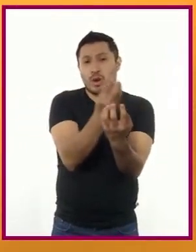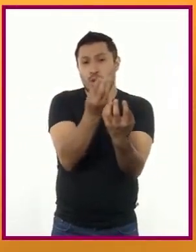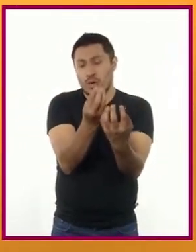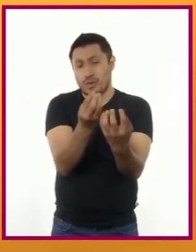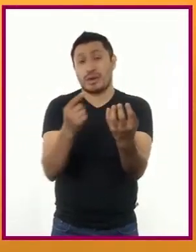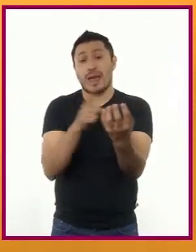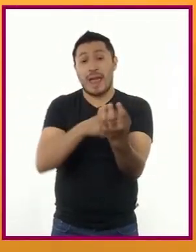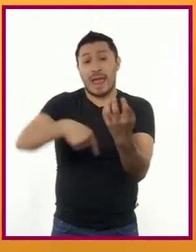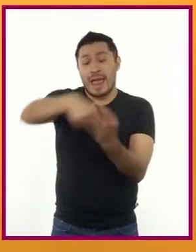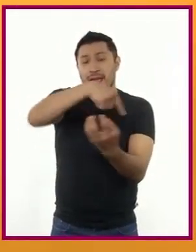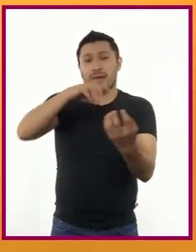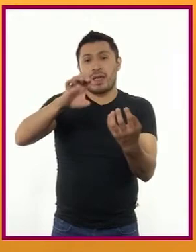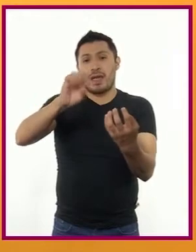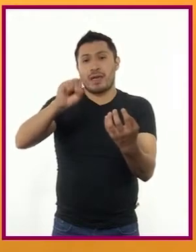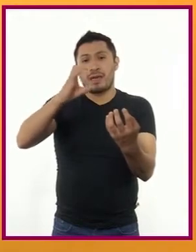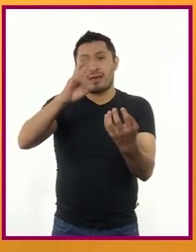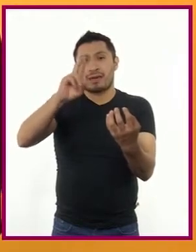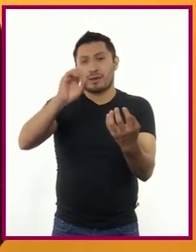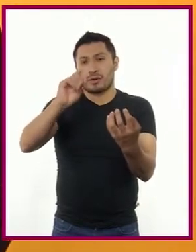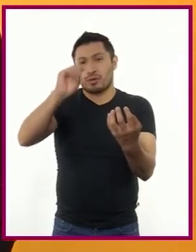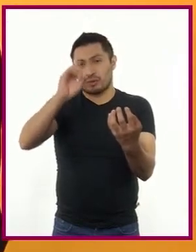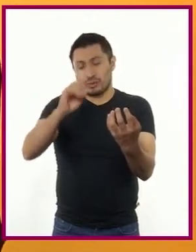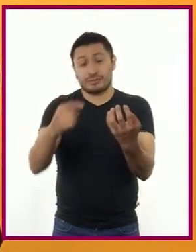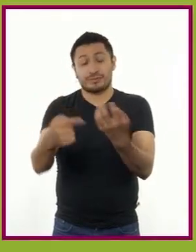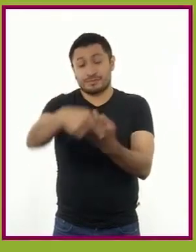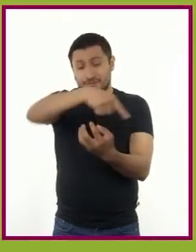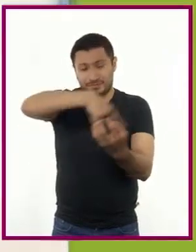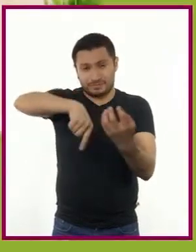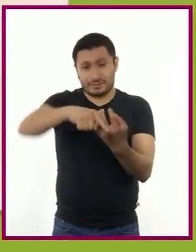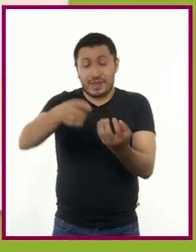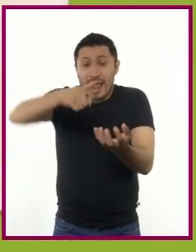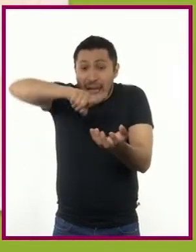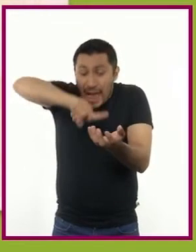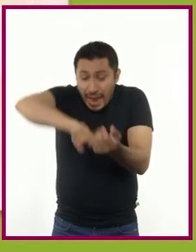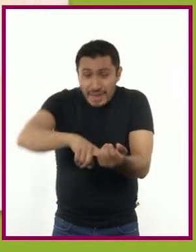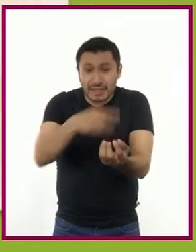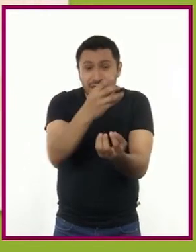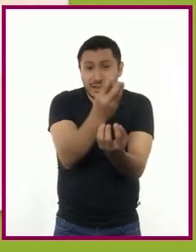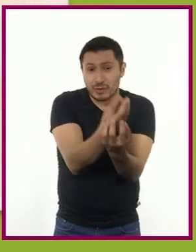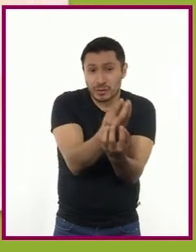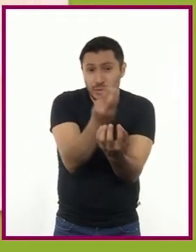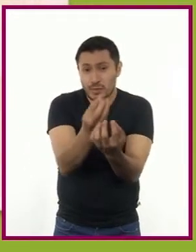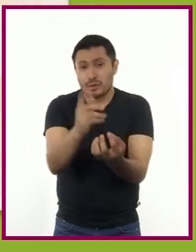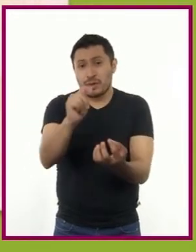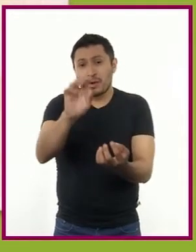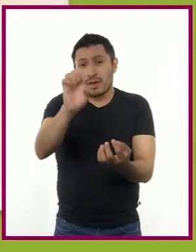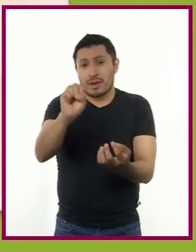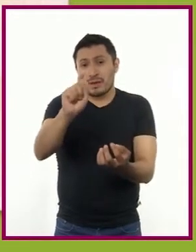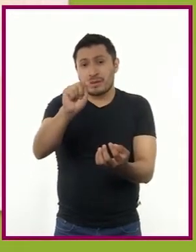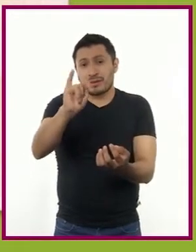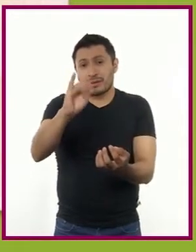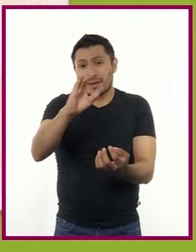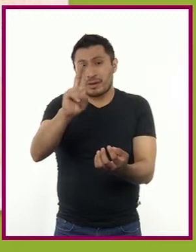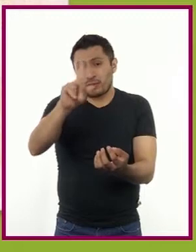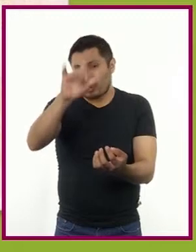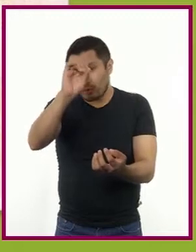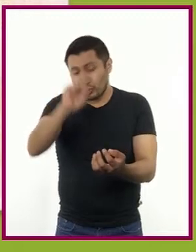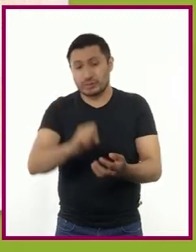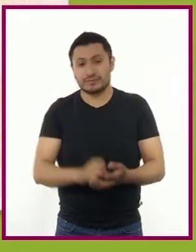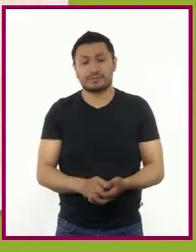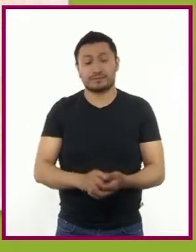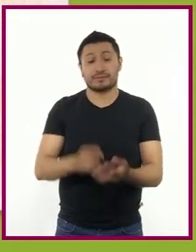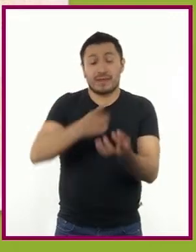con su imagen, que es el escroto, ya que lo identificamos como un saco de piel más